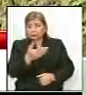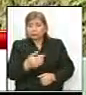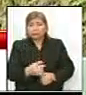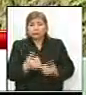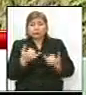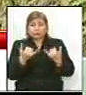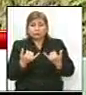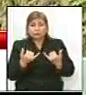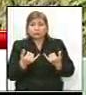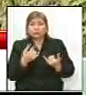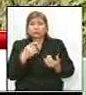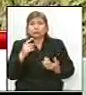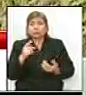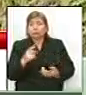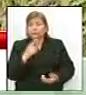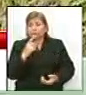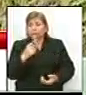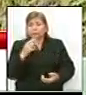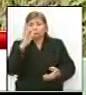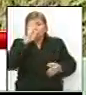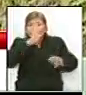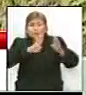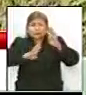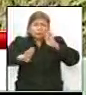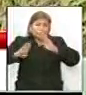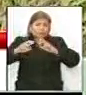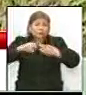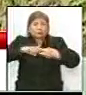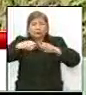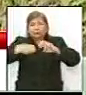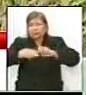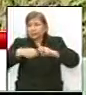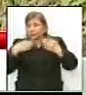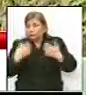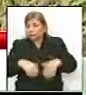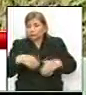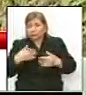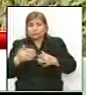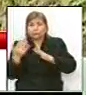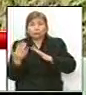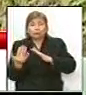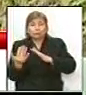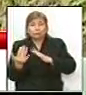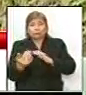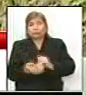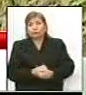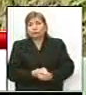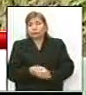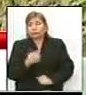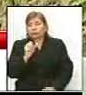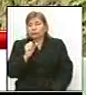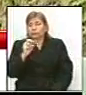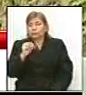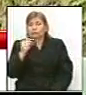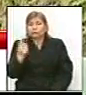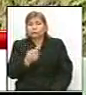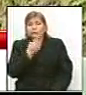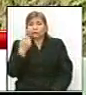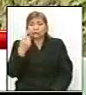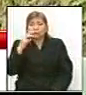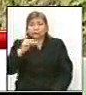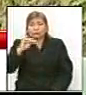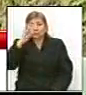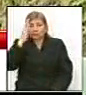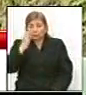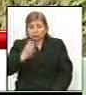Yakachkan, Huk, preocupación y problema latente, Suyachkan, Samugari, solamente miércoles